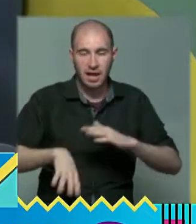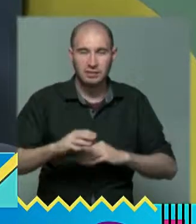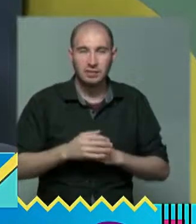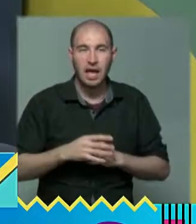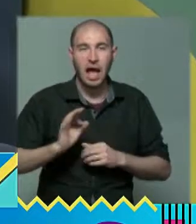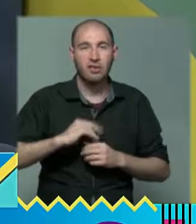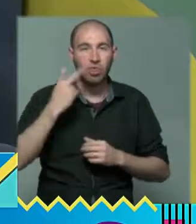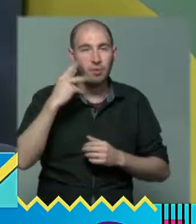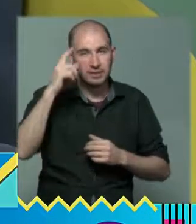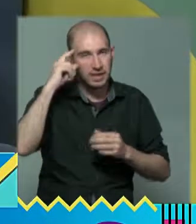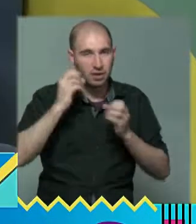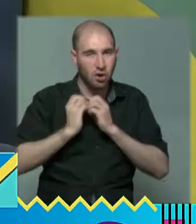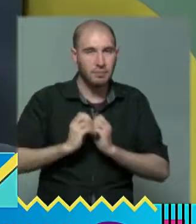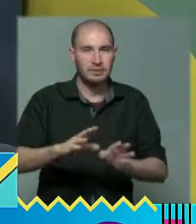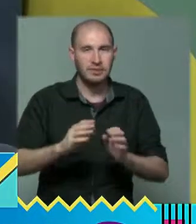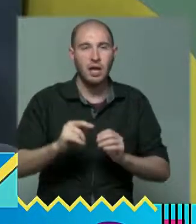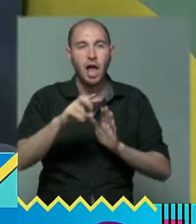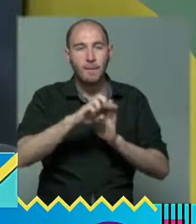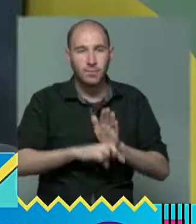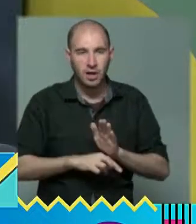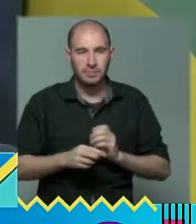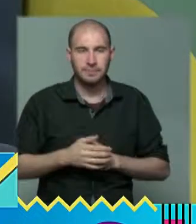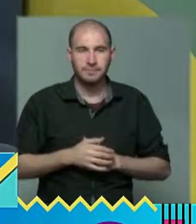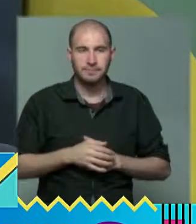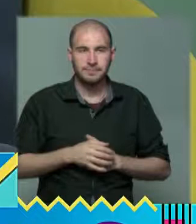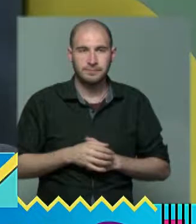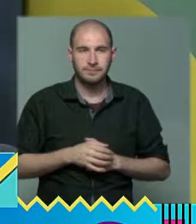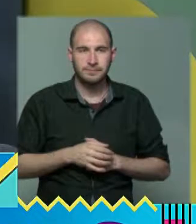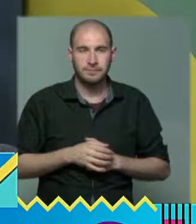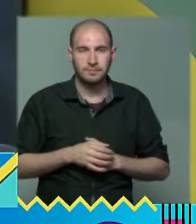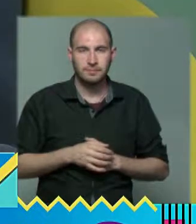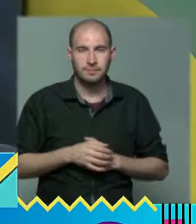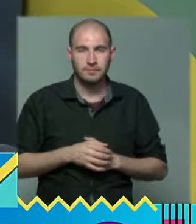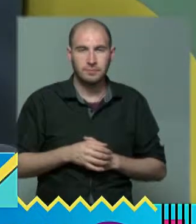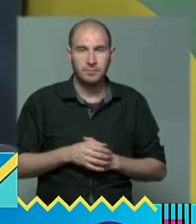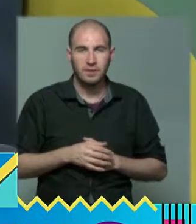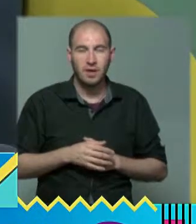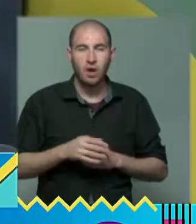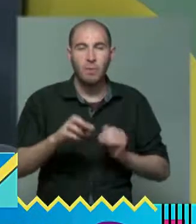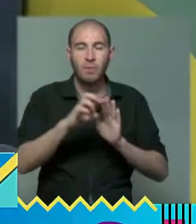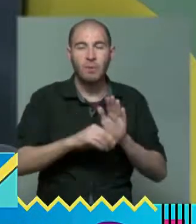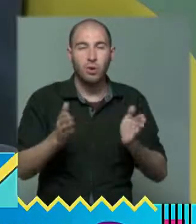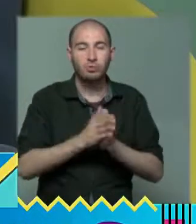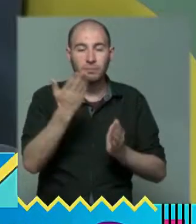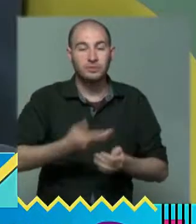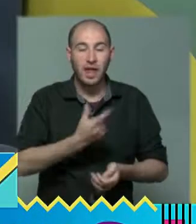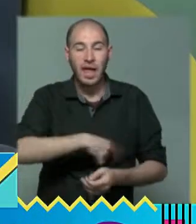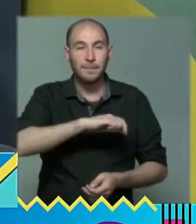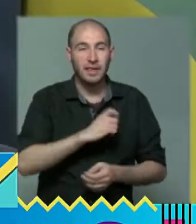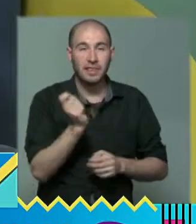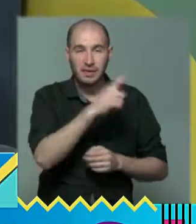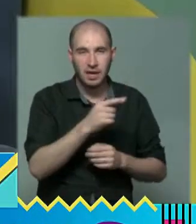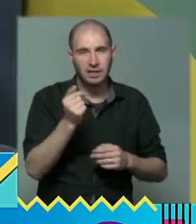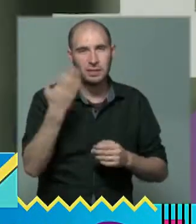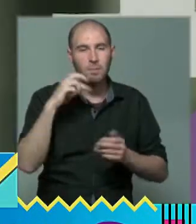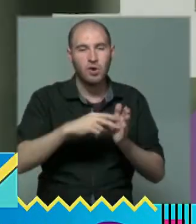del 2010. Fue un programa que se hizo con especialistas españoles que ya habían aplicado este